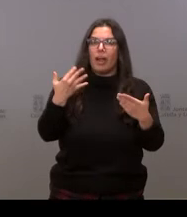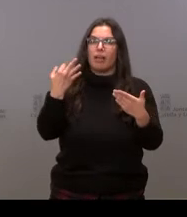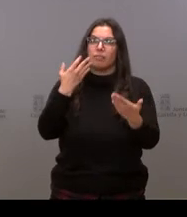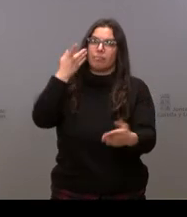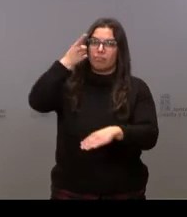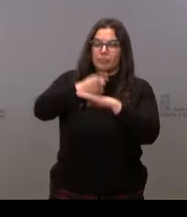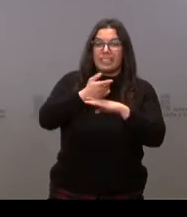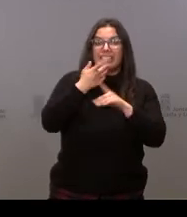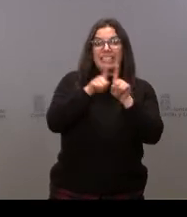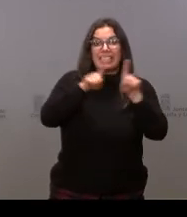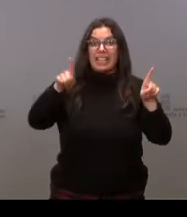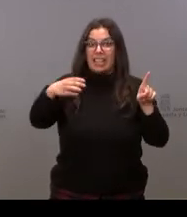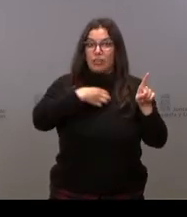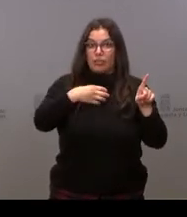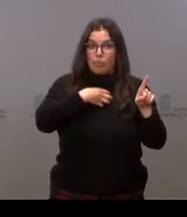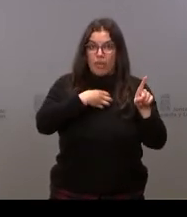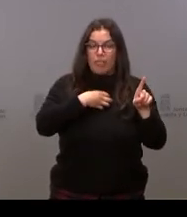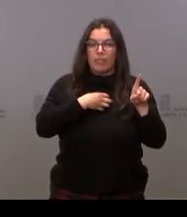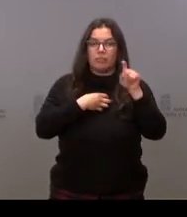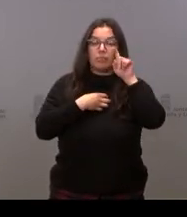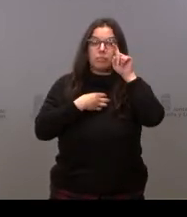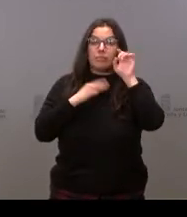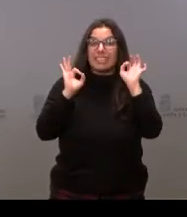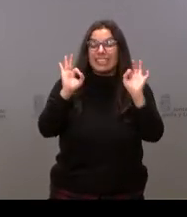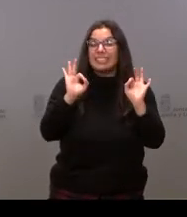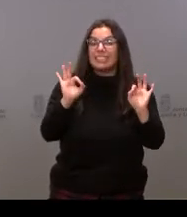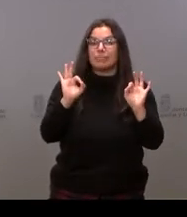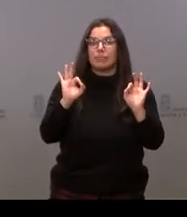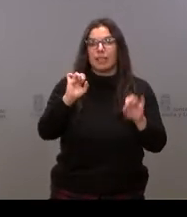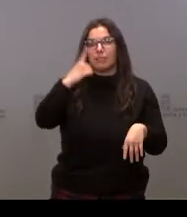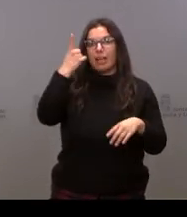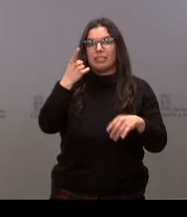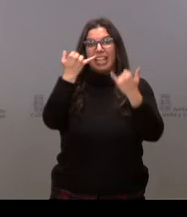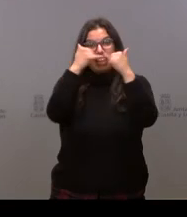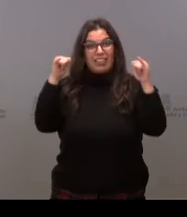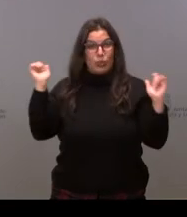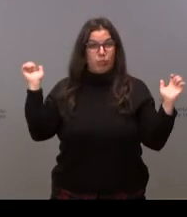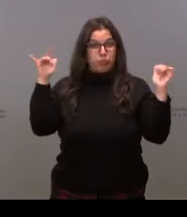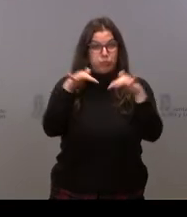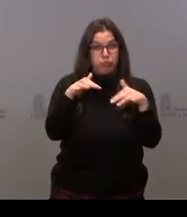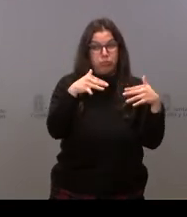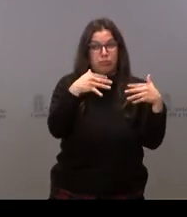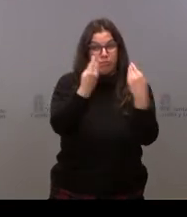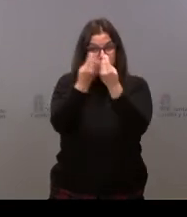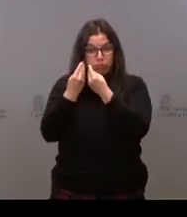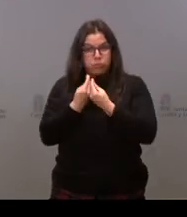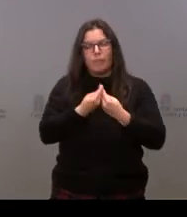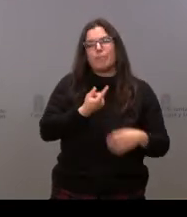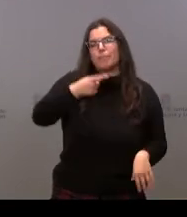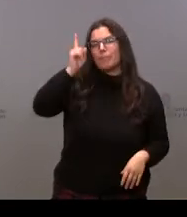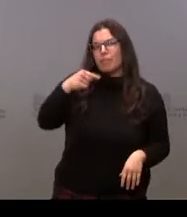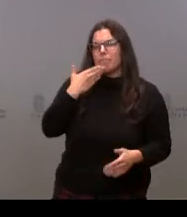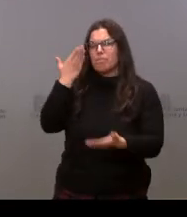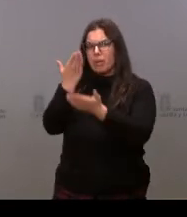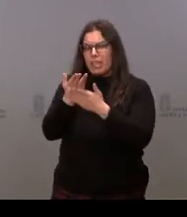se pueda mantener la distancia de seguridad y muy especialmente en los eventos masivos también reiteraré la